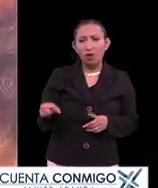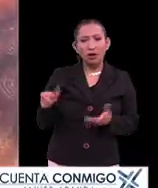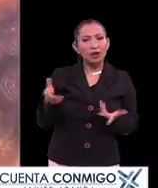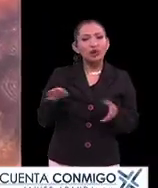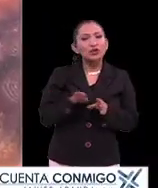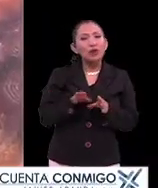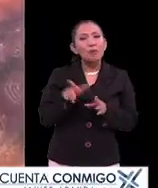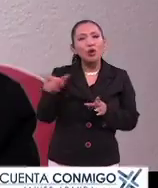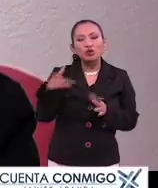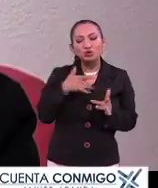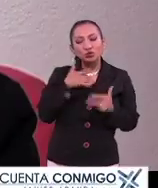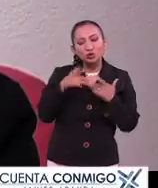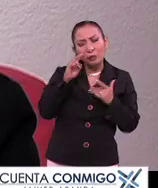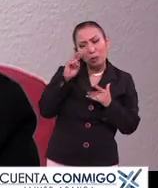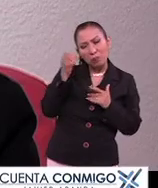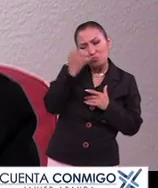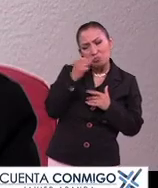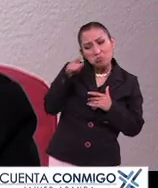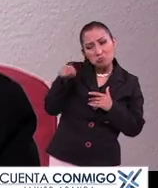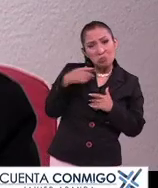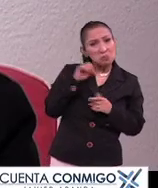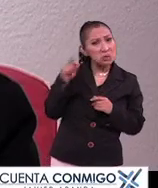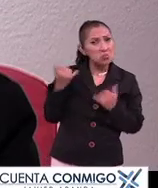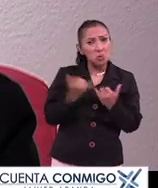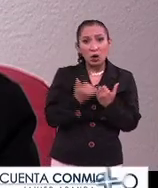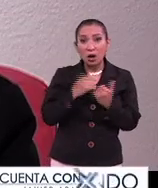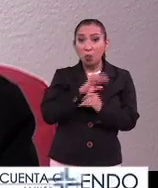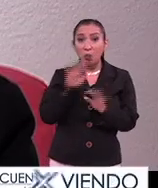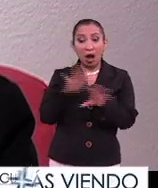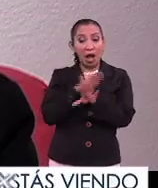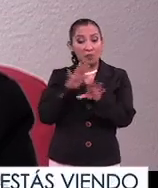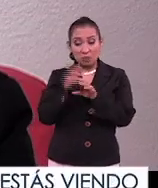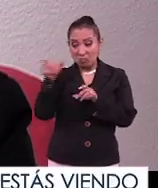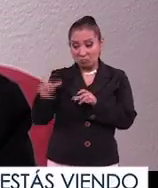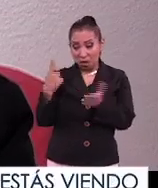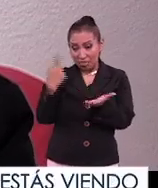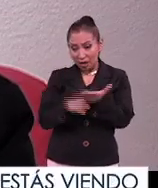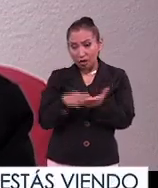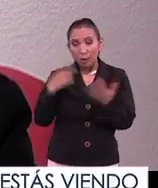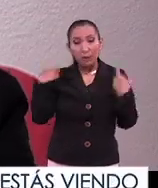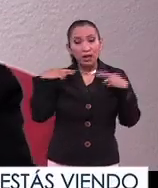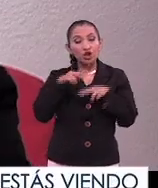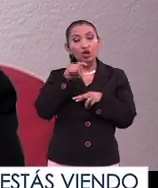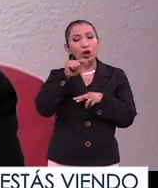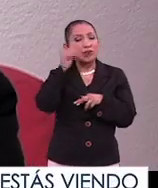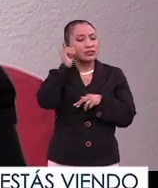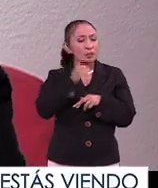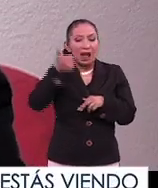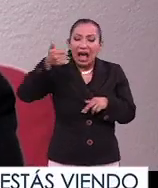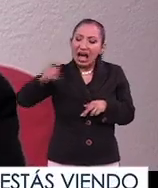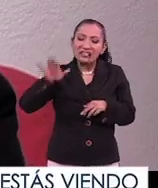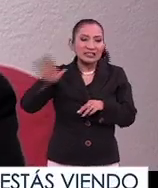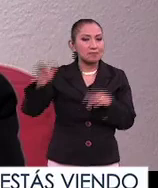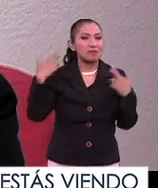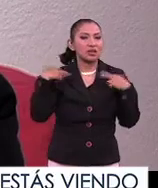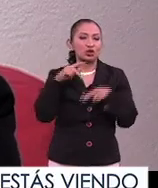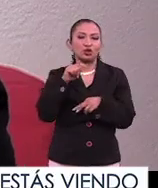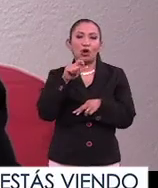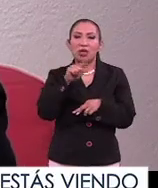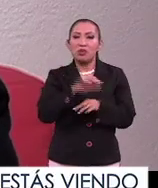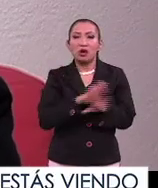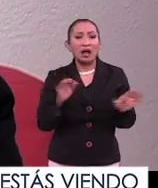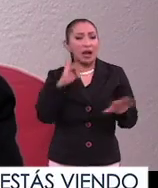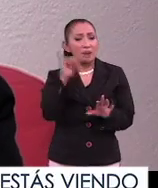es, digamos, la sensación que a mí me da el maestro Toledo. El maestro Toledo siempre es el maestro Toledo.